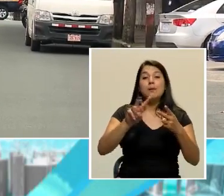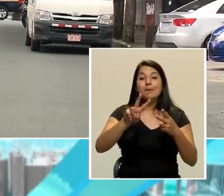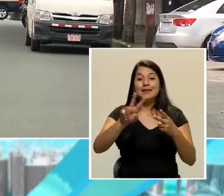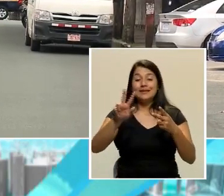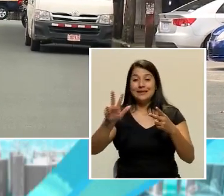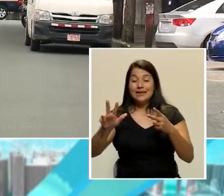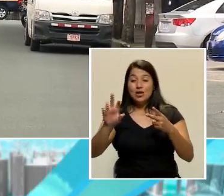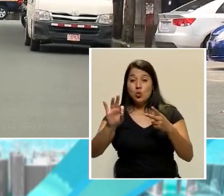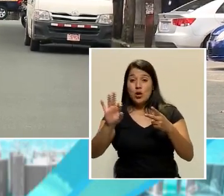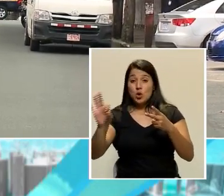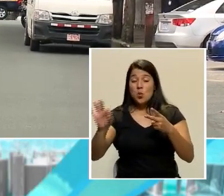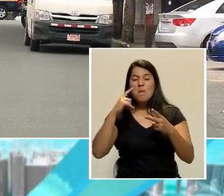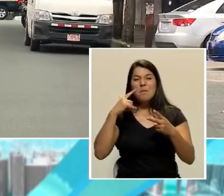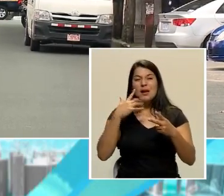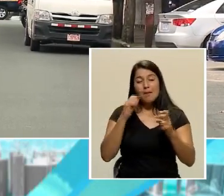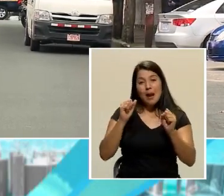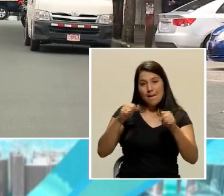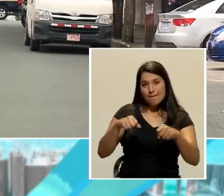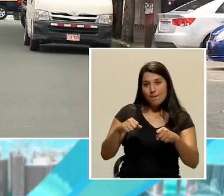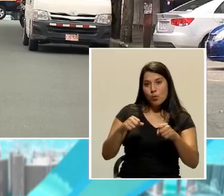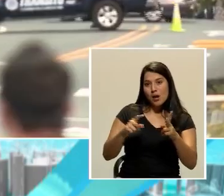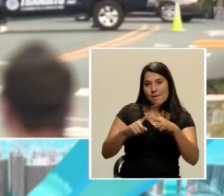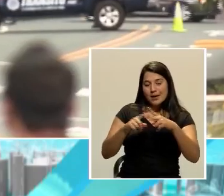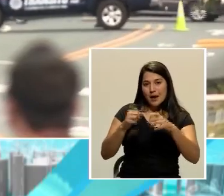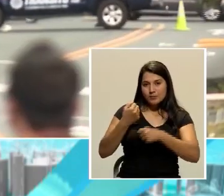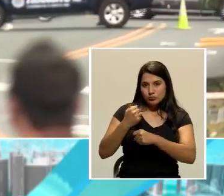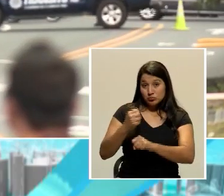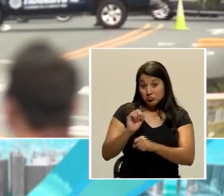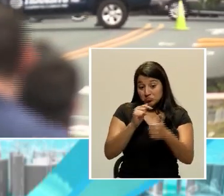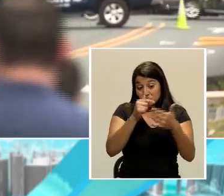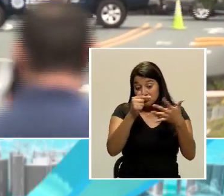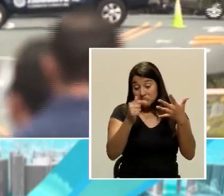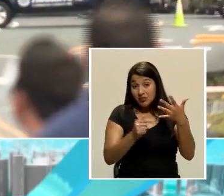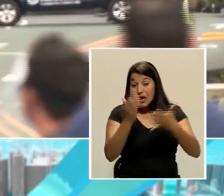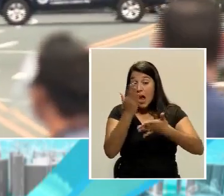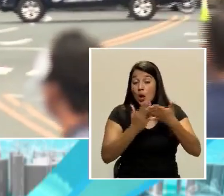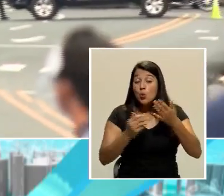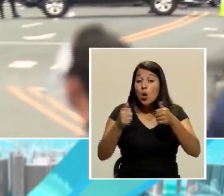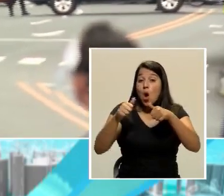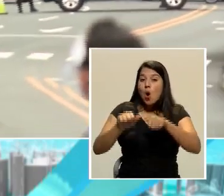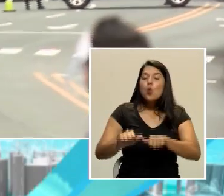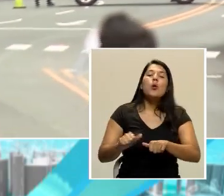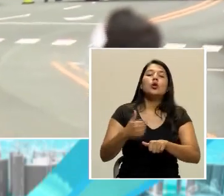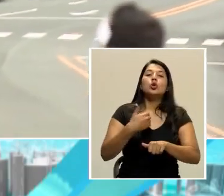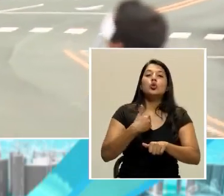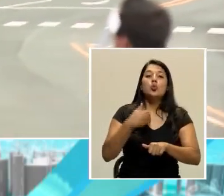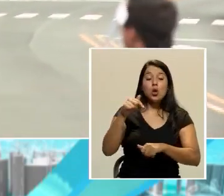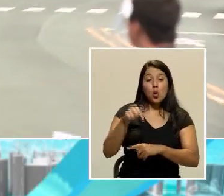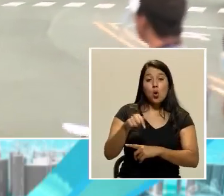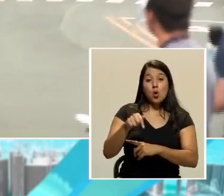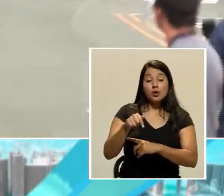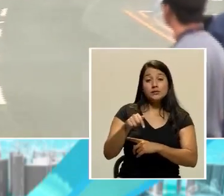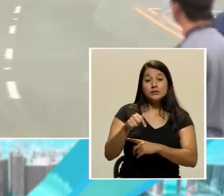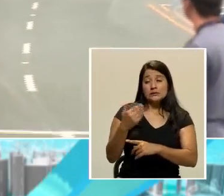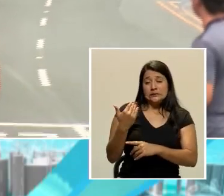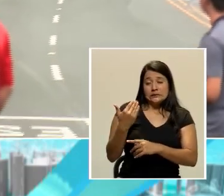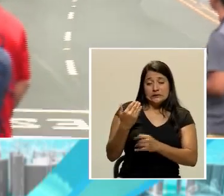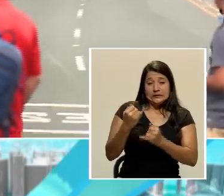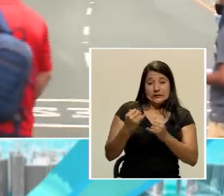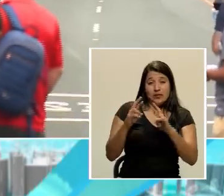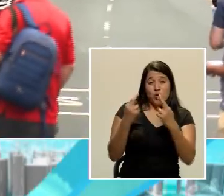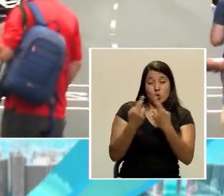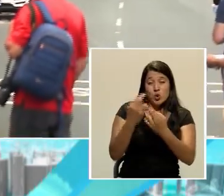compromiso de los gobiernos locales de coadyuvar con la vigilancia sanitaria y la atención de los protocolos y la transferencia de fondos de la ley